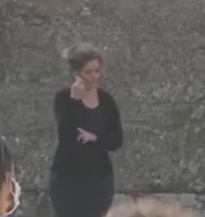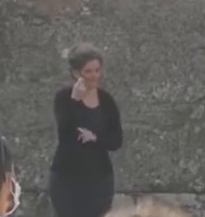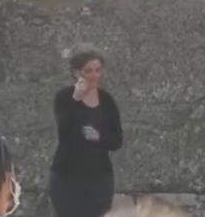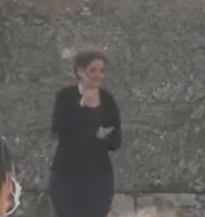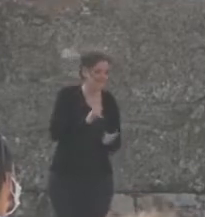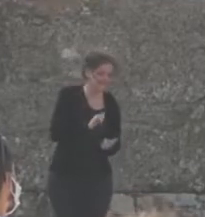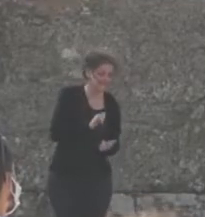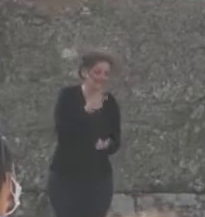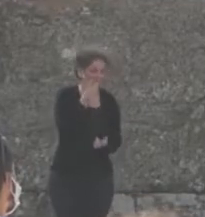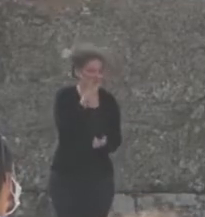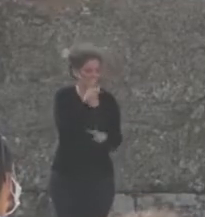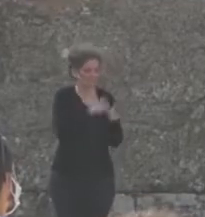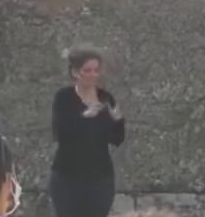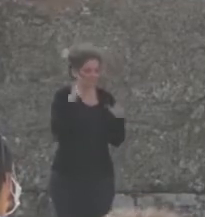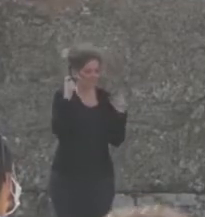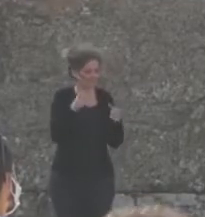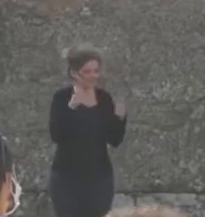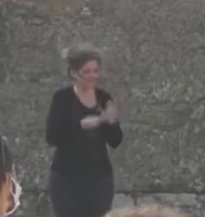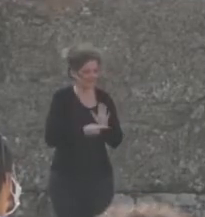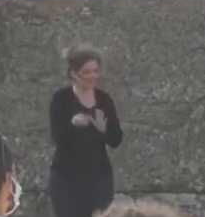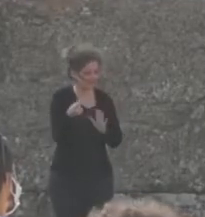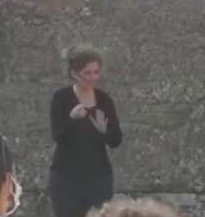dúas persoas,